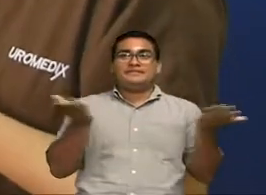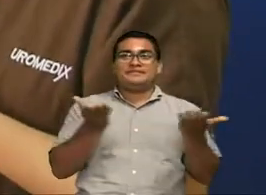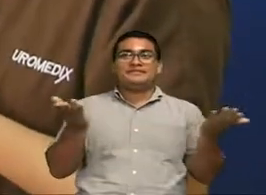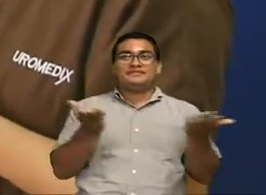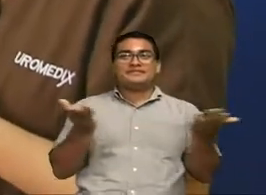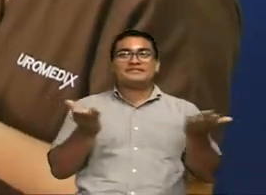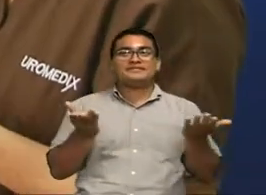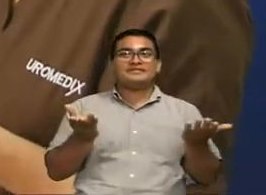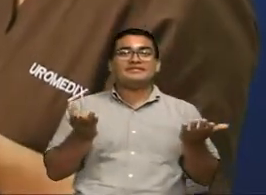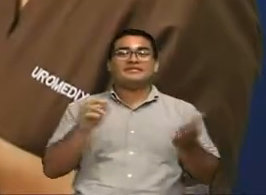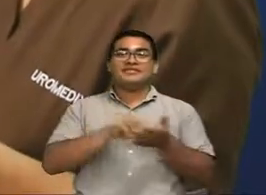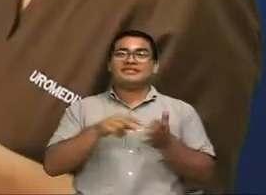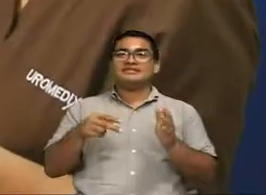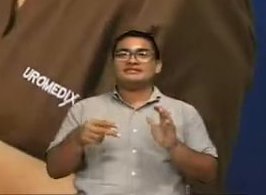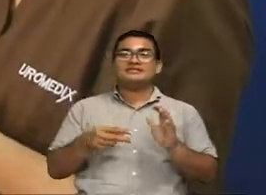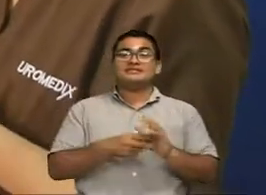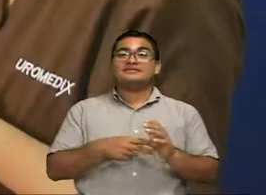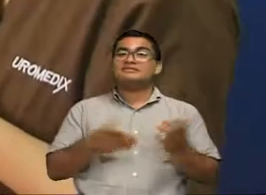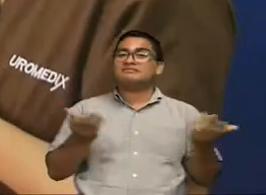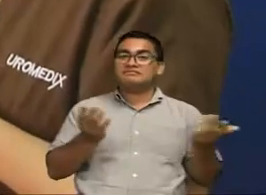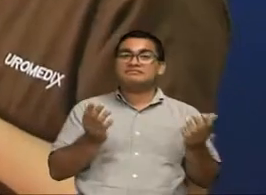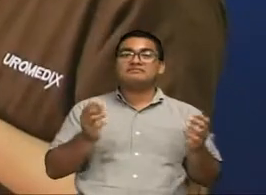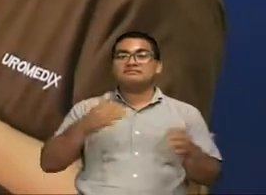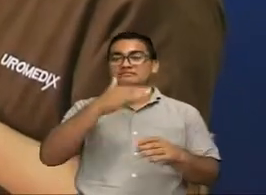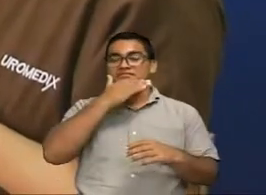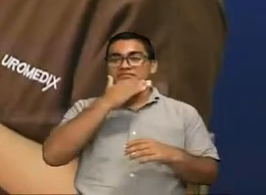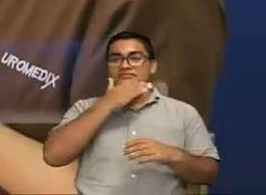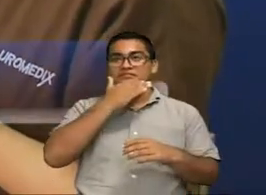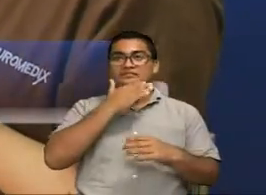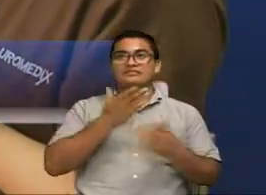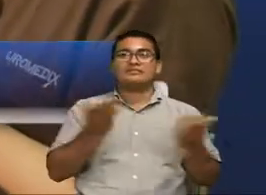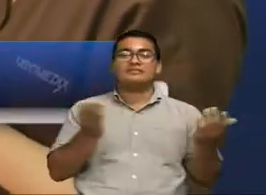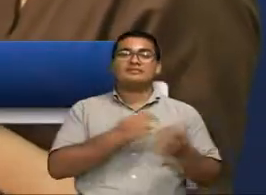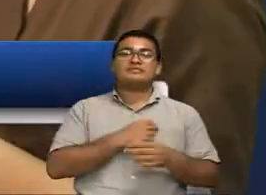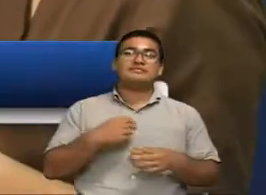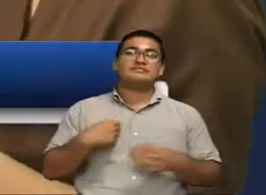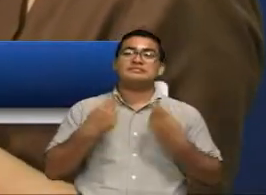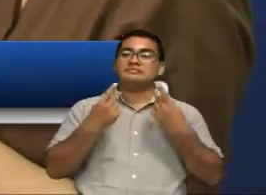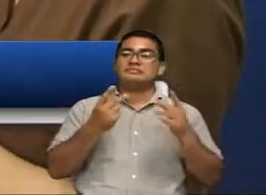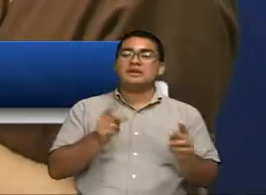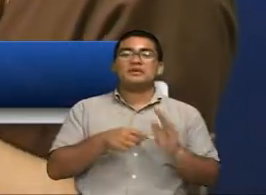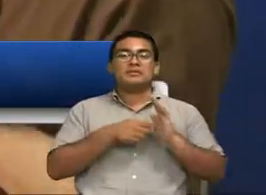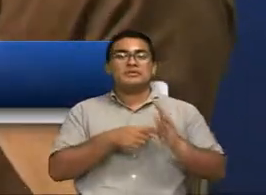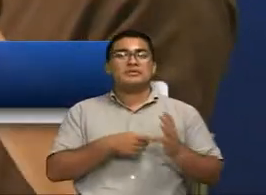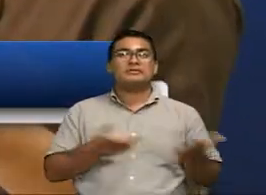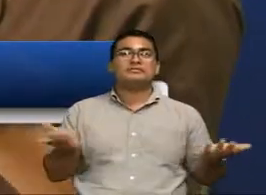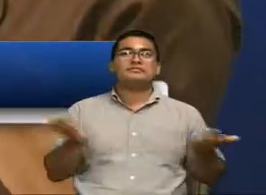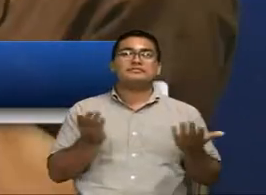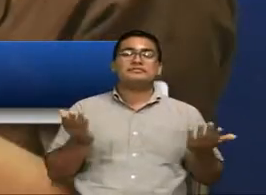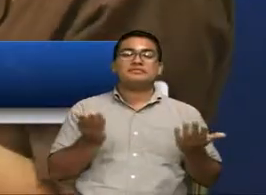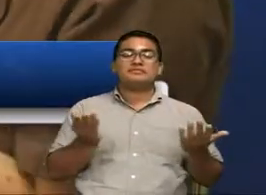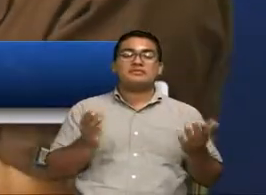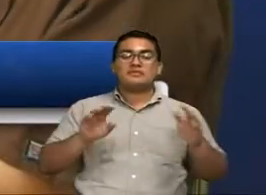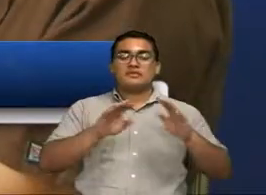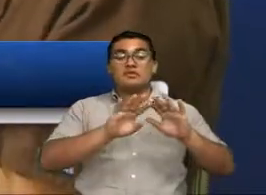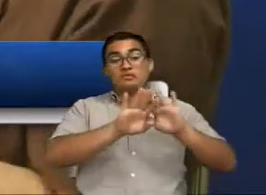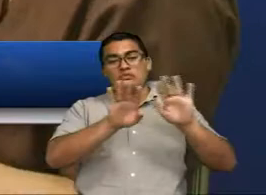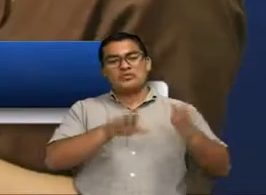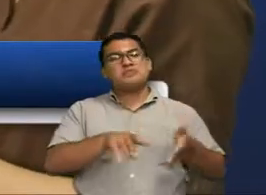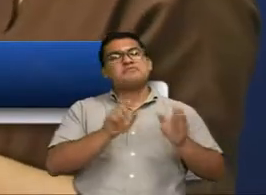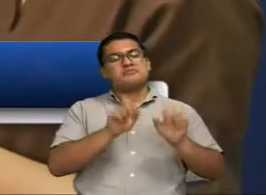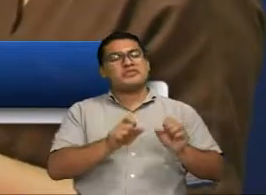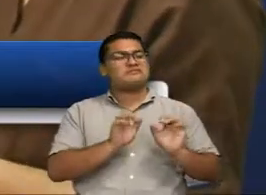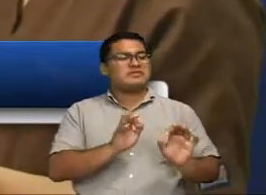la paciente es una pelvis estrecha, tampoco le vamos a dar parto. Pero si no se repite la condición y la paciente está apta